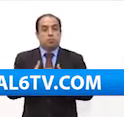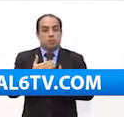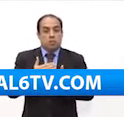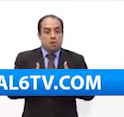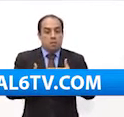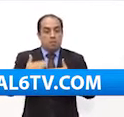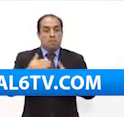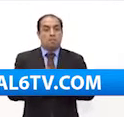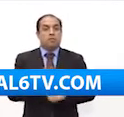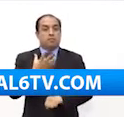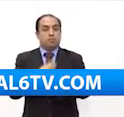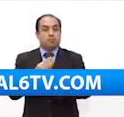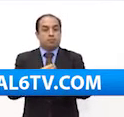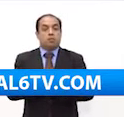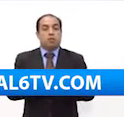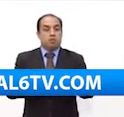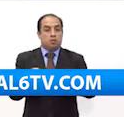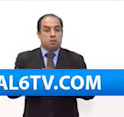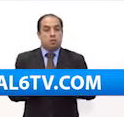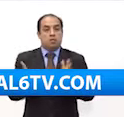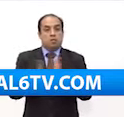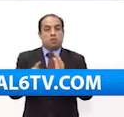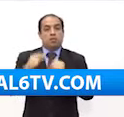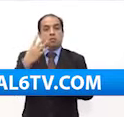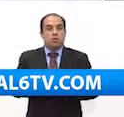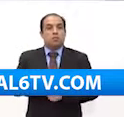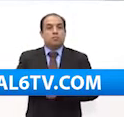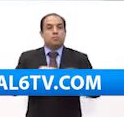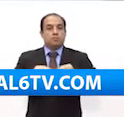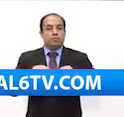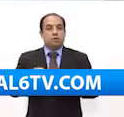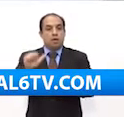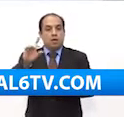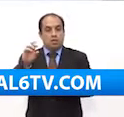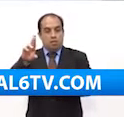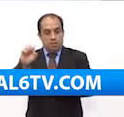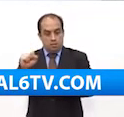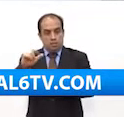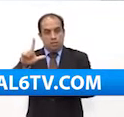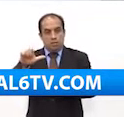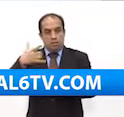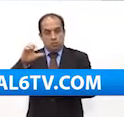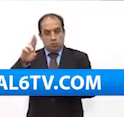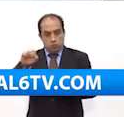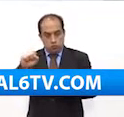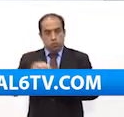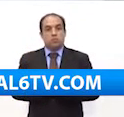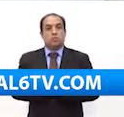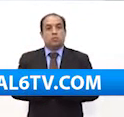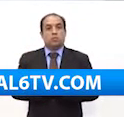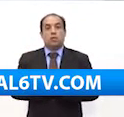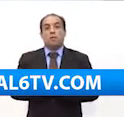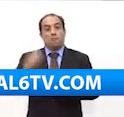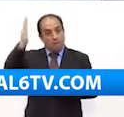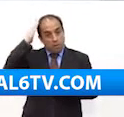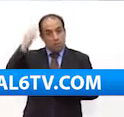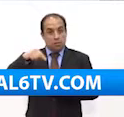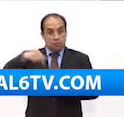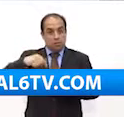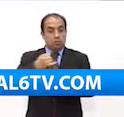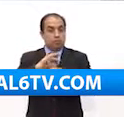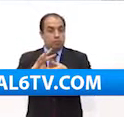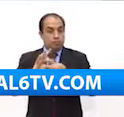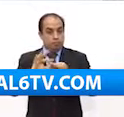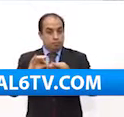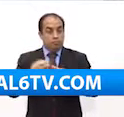embargo, omitió dar una respuesta de qué pasará con la línea 1, 2 y 3 del metro. Por su parte, el secretario de Movilidad, Andrés Lajou, presentó la estrategia de apoyo a la red de